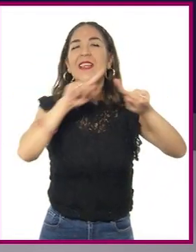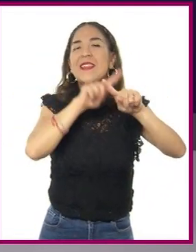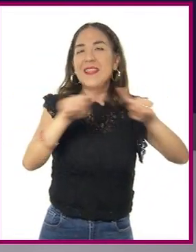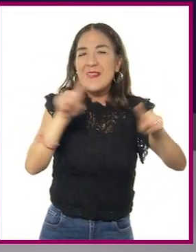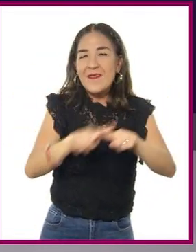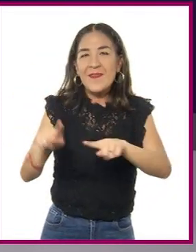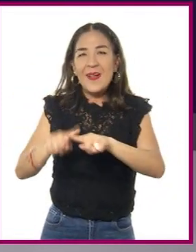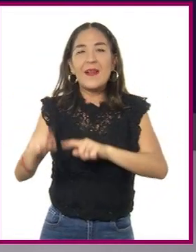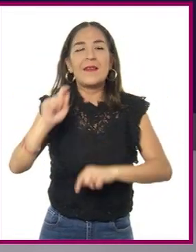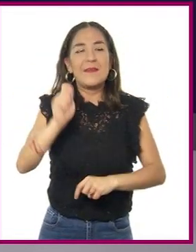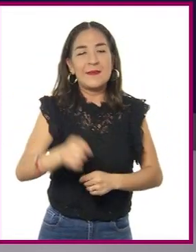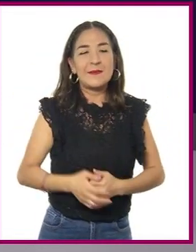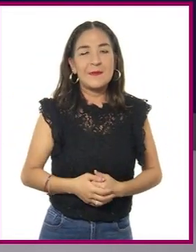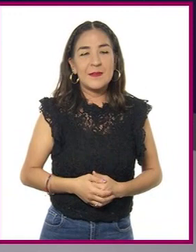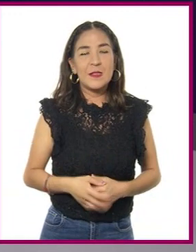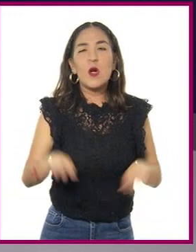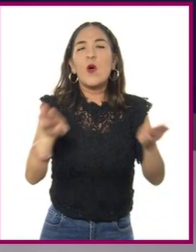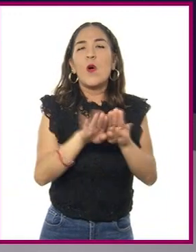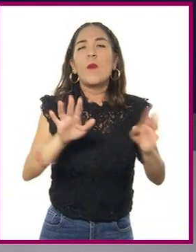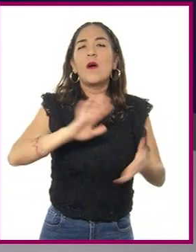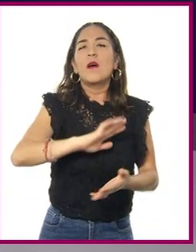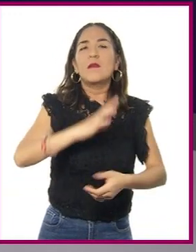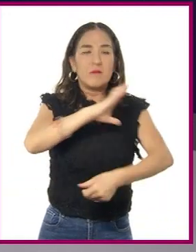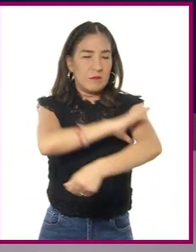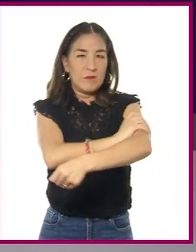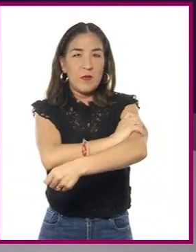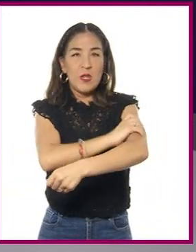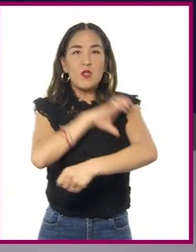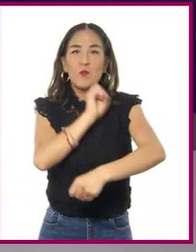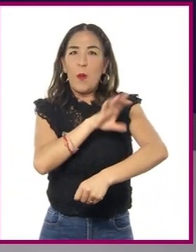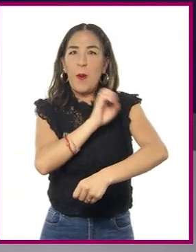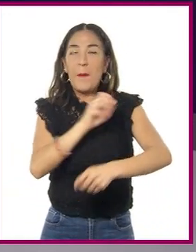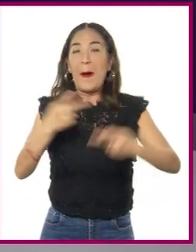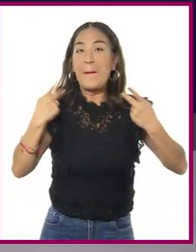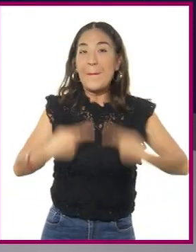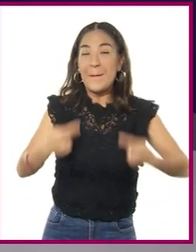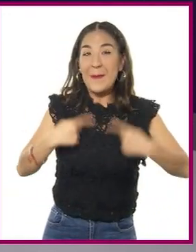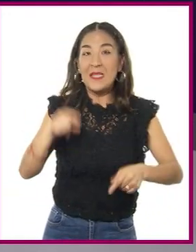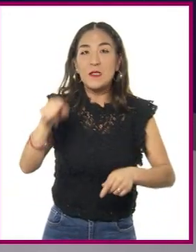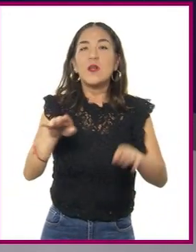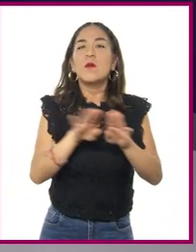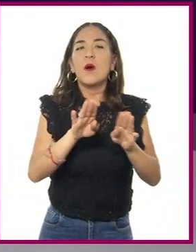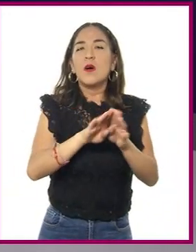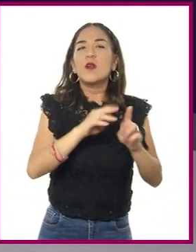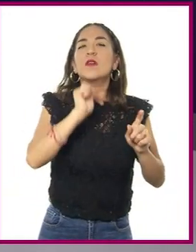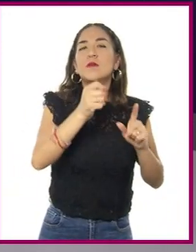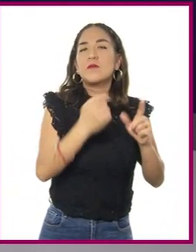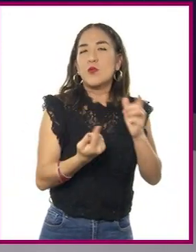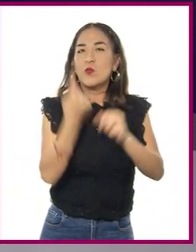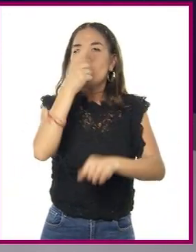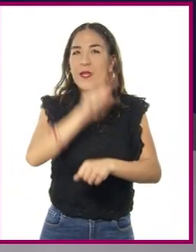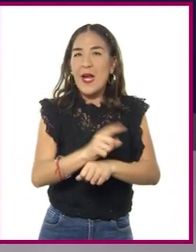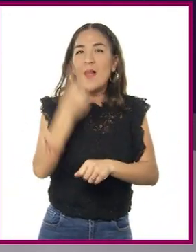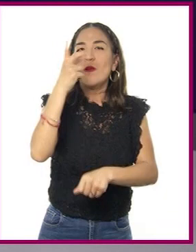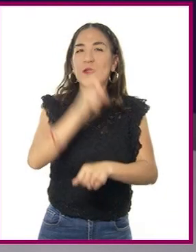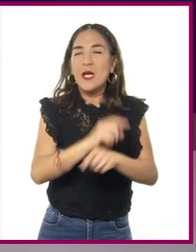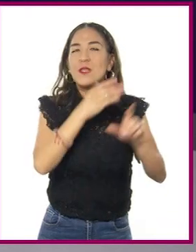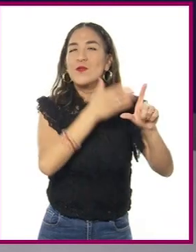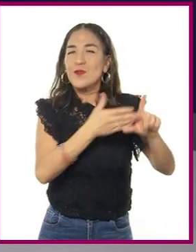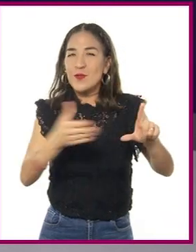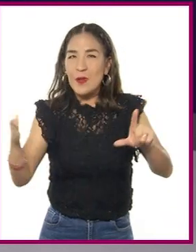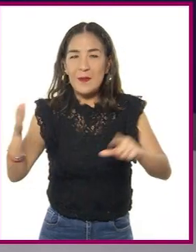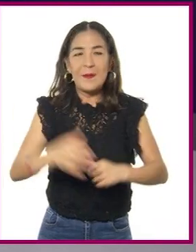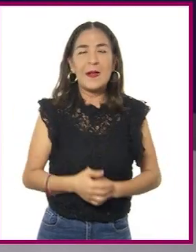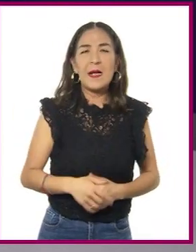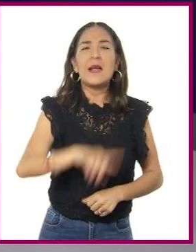a cómo es la evolución de la presión arterial de un paciente después de ser internado, cuáles son los cambios